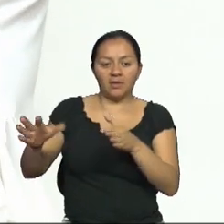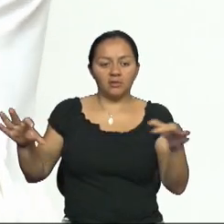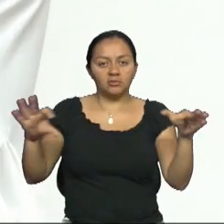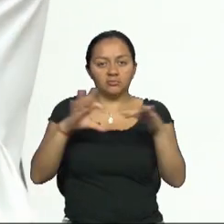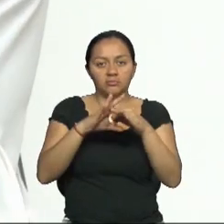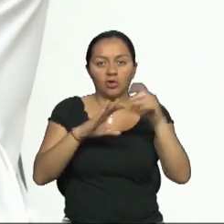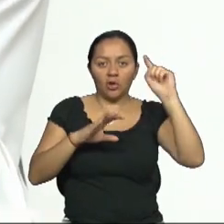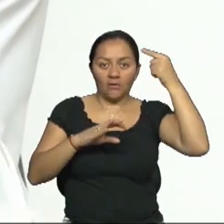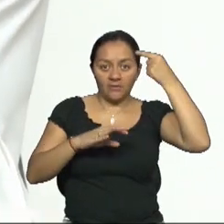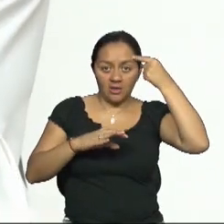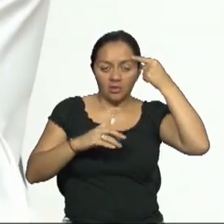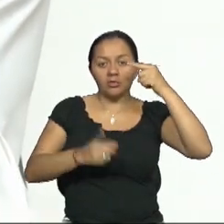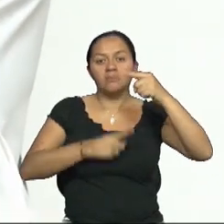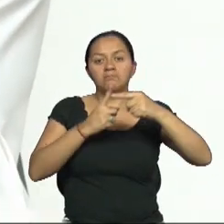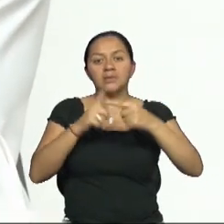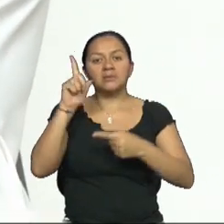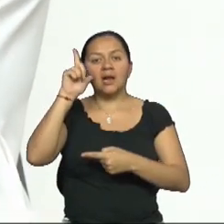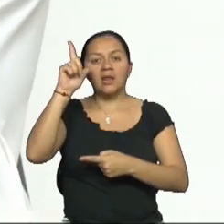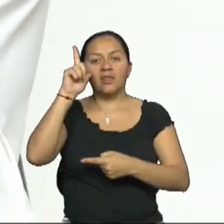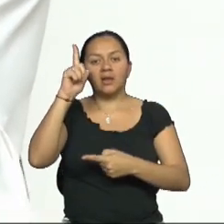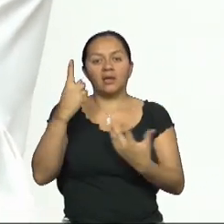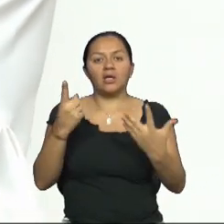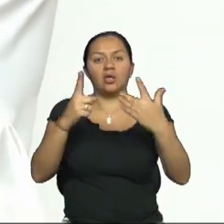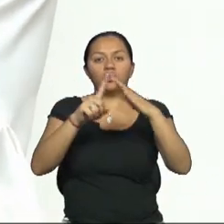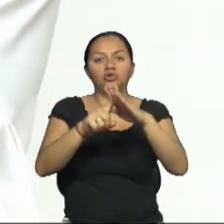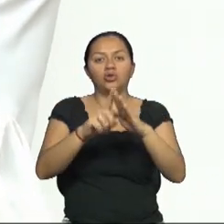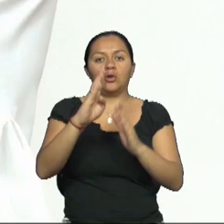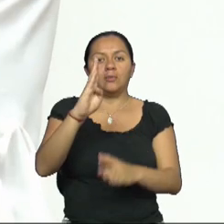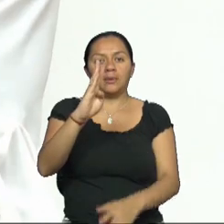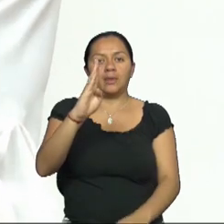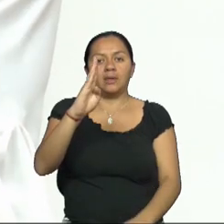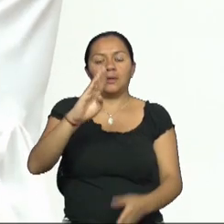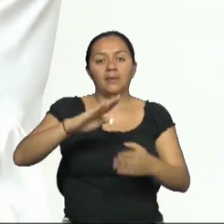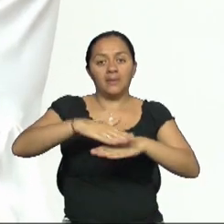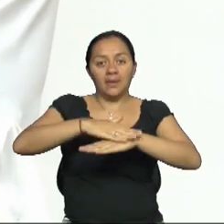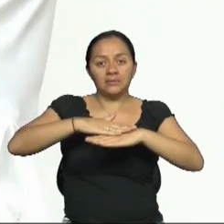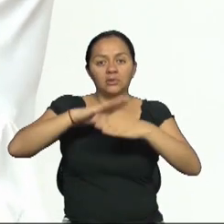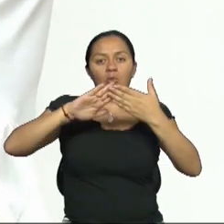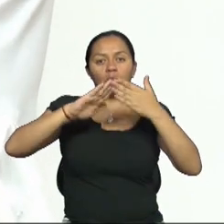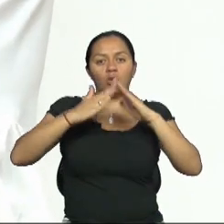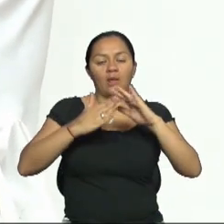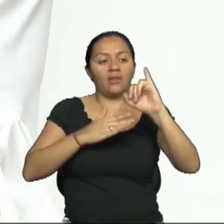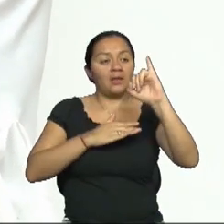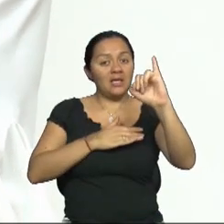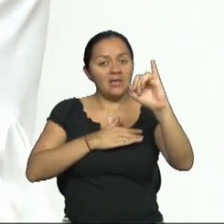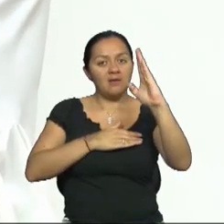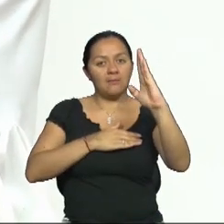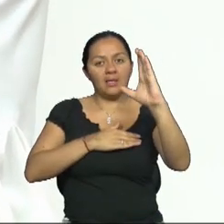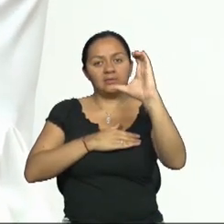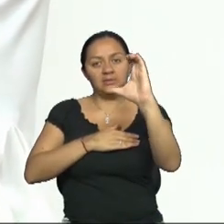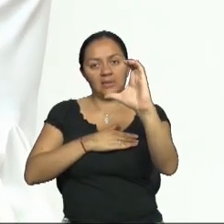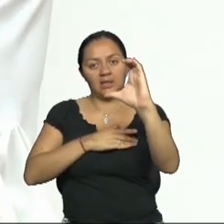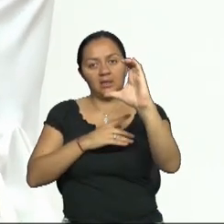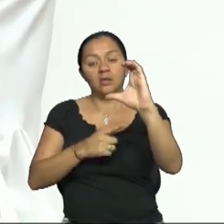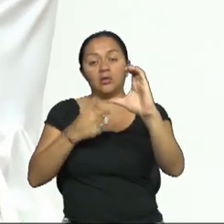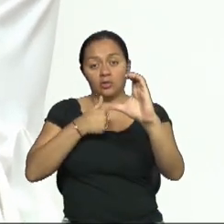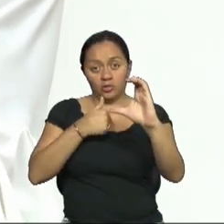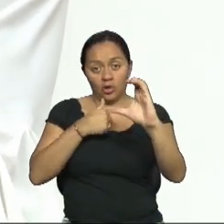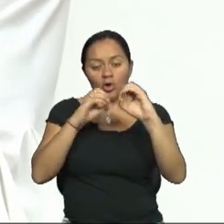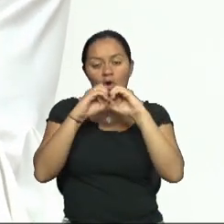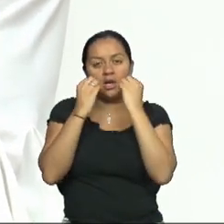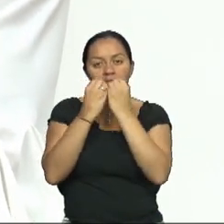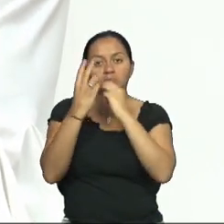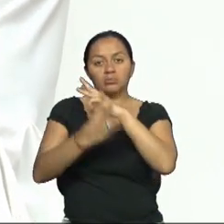liderazgo de inclusión basada en la comunidad, que nosotros como organización los vamos a